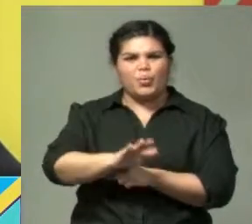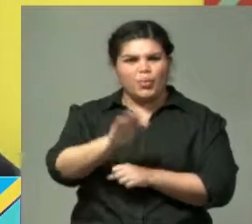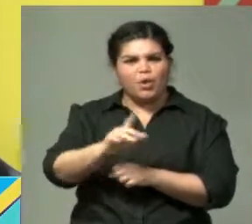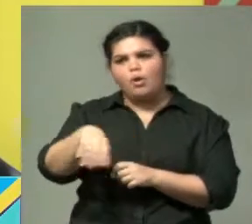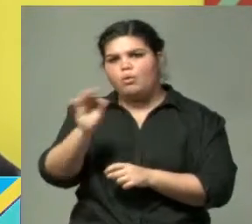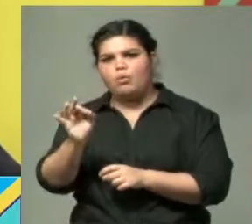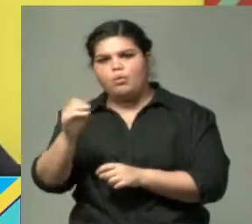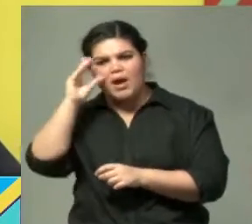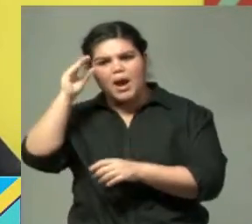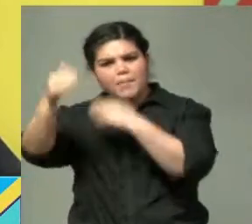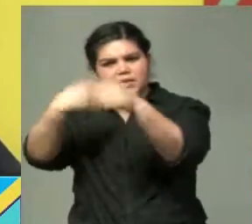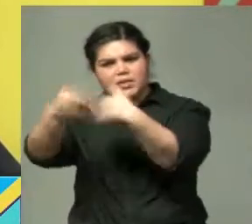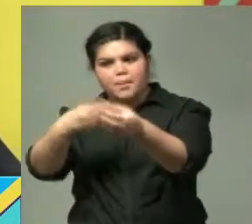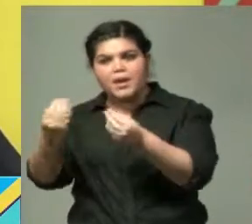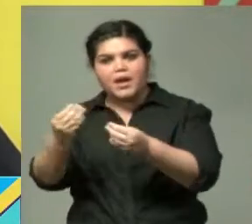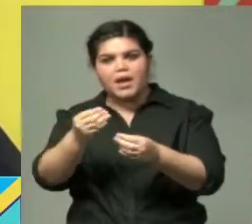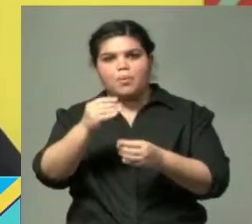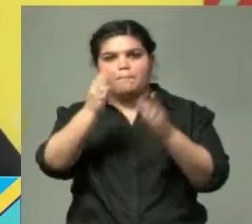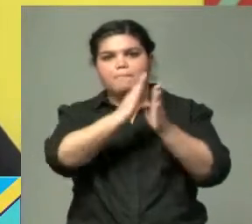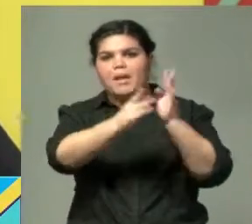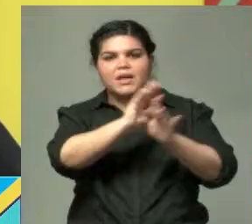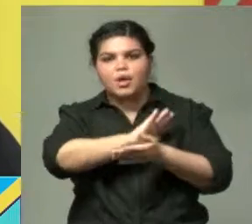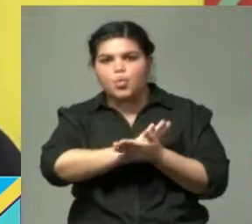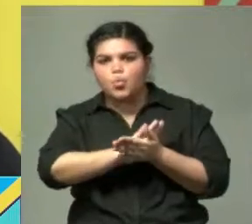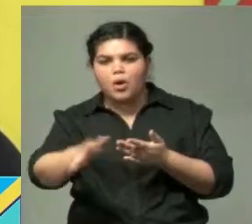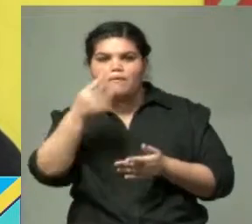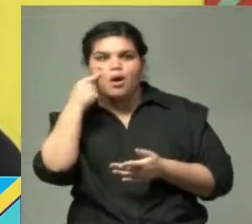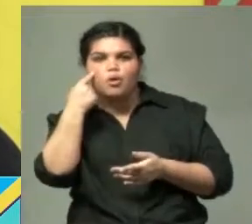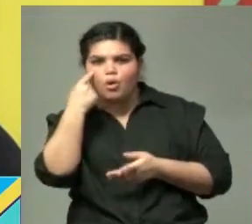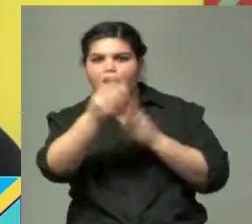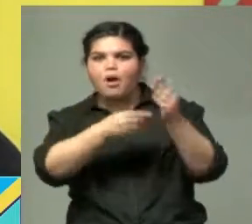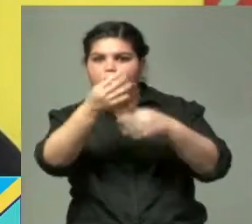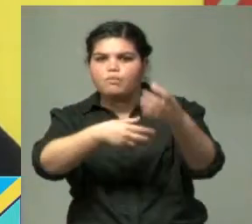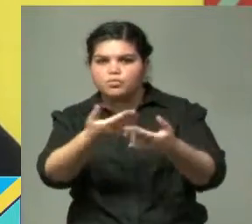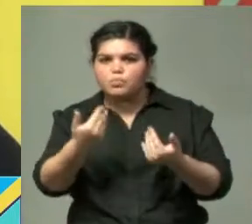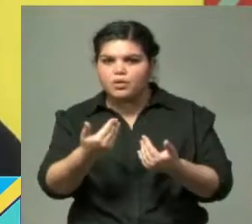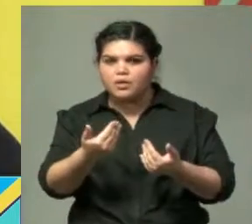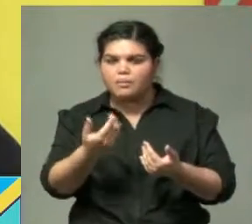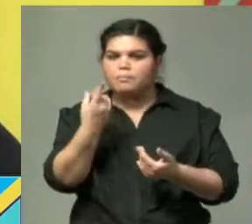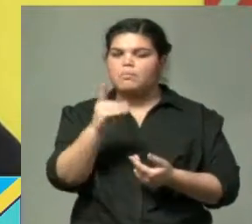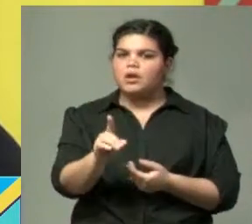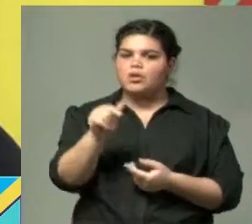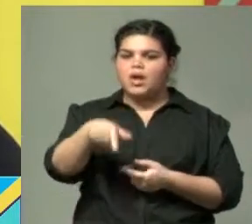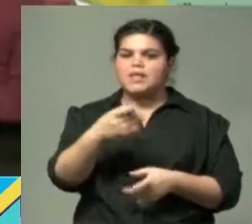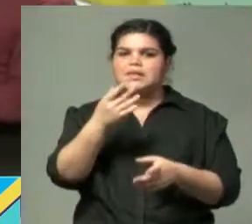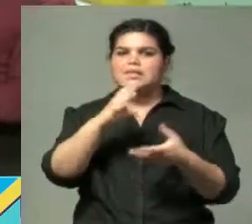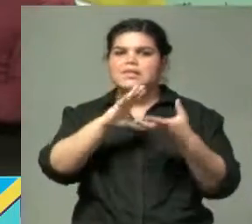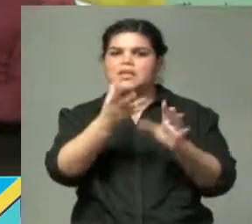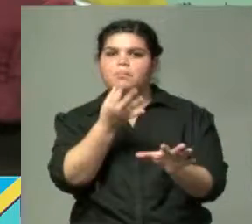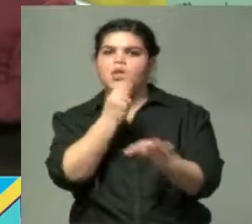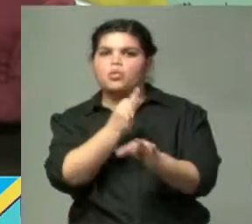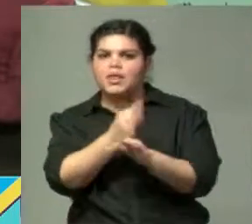que pueda manejar esa nueva máquina? El tema es, el sistema educativo le enseñó a esa persona a adaptarse a un cambio.